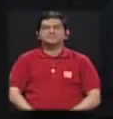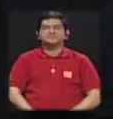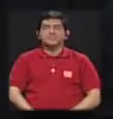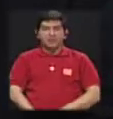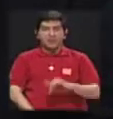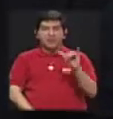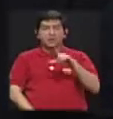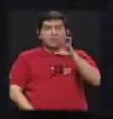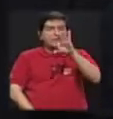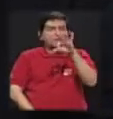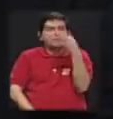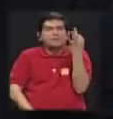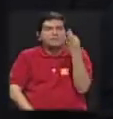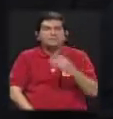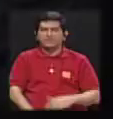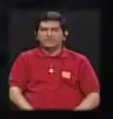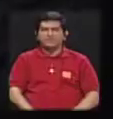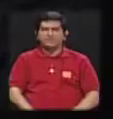De alguna forma